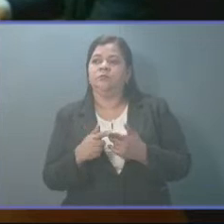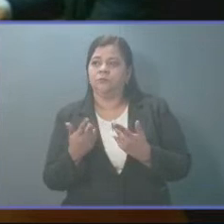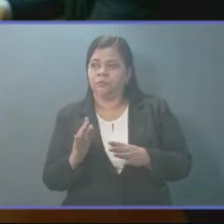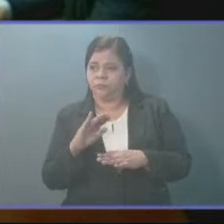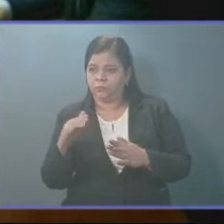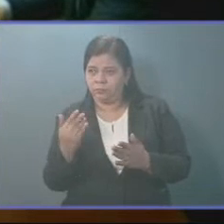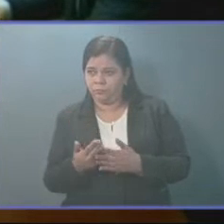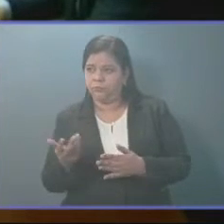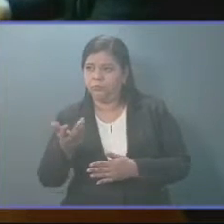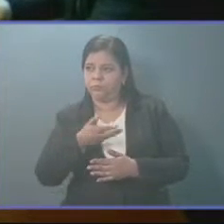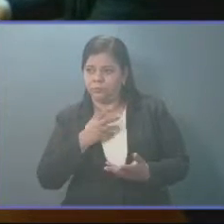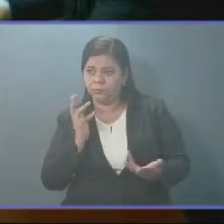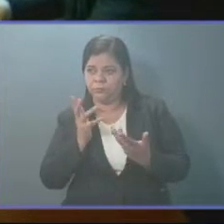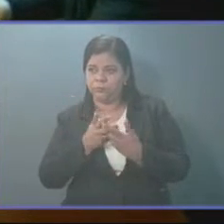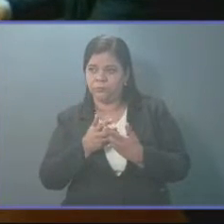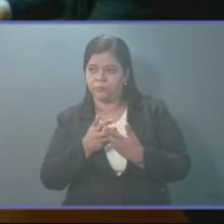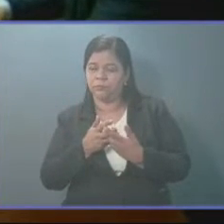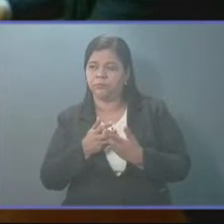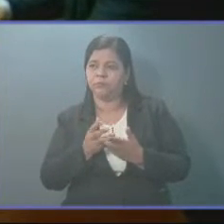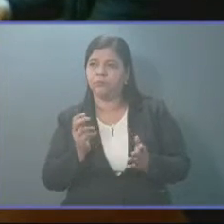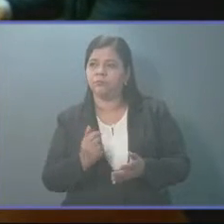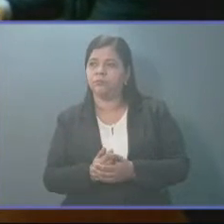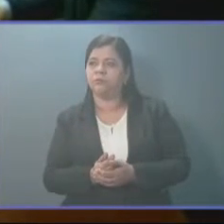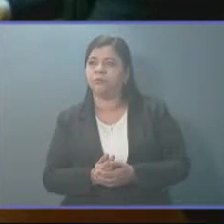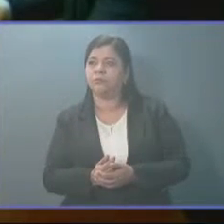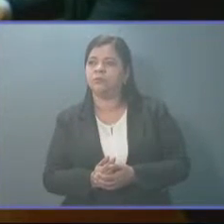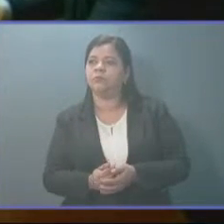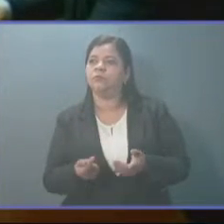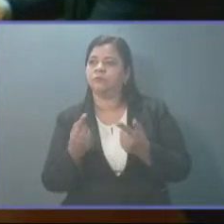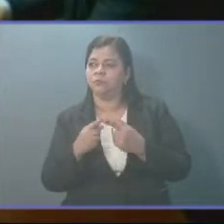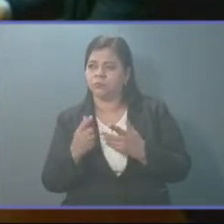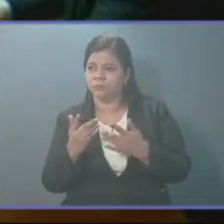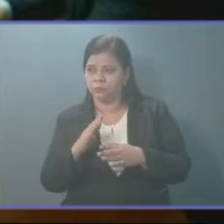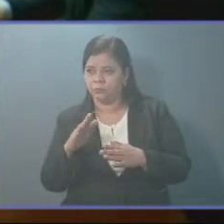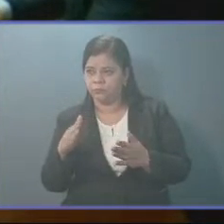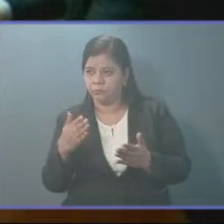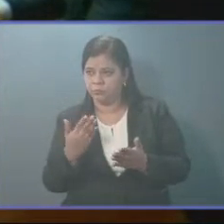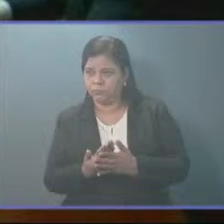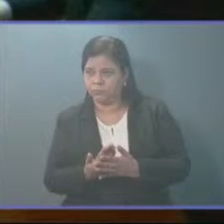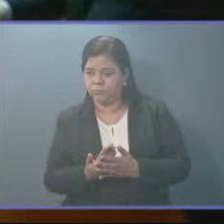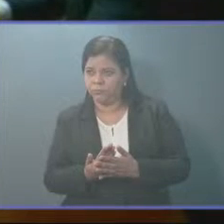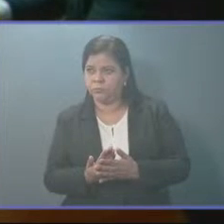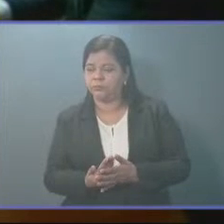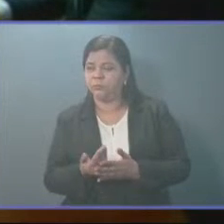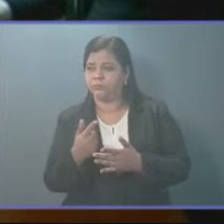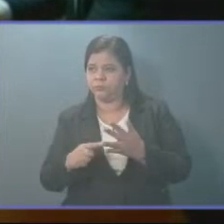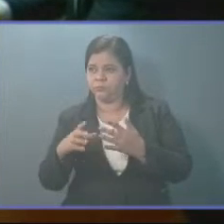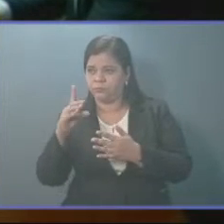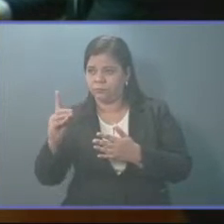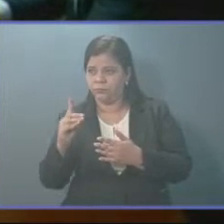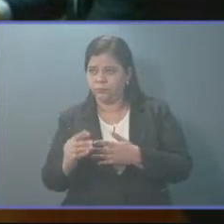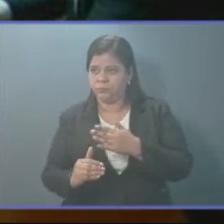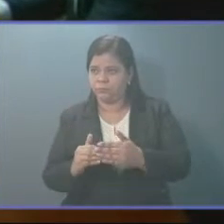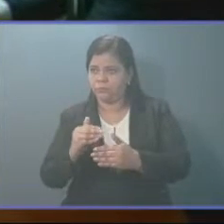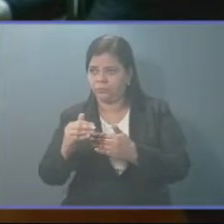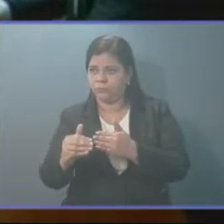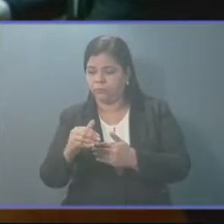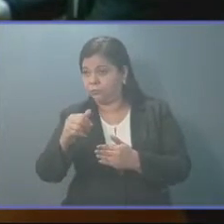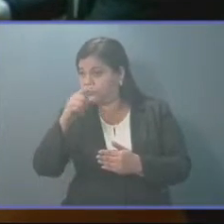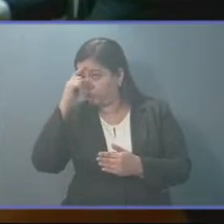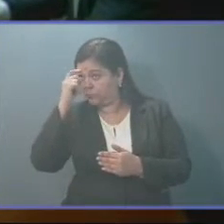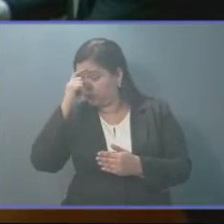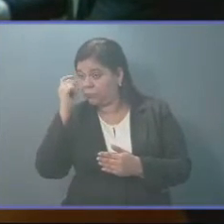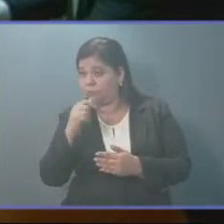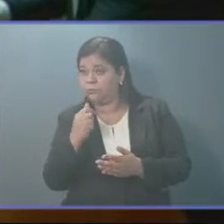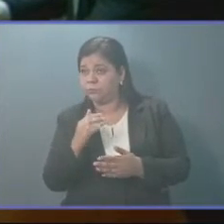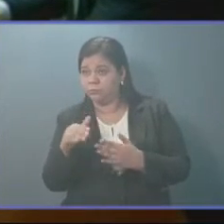también? Aplicación supletoria, artículo 8, se aplicará de forma supletoria el Código Procesal Civil y Mercantil en todo lo no regulado